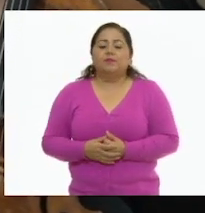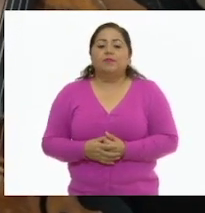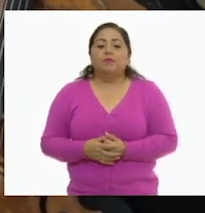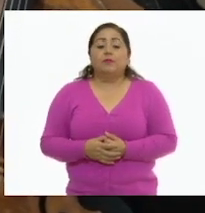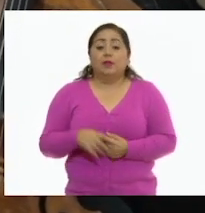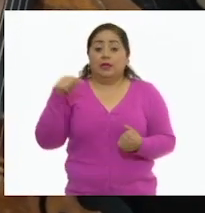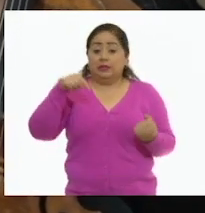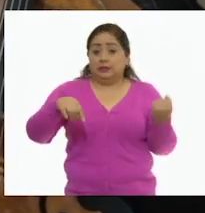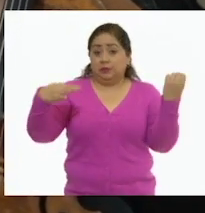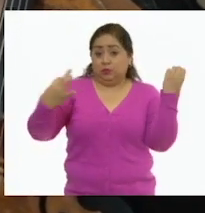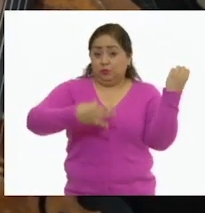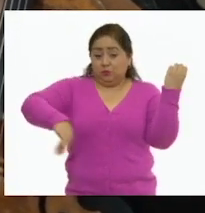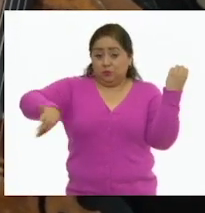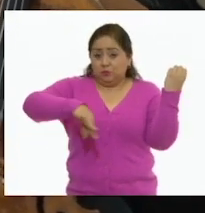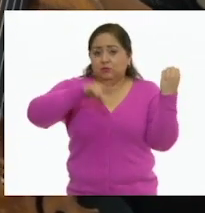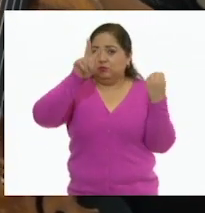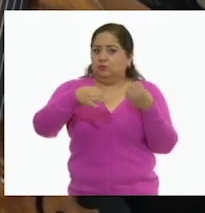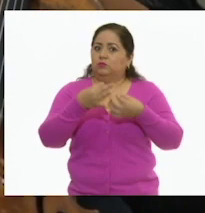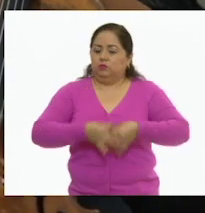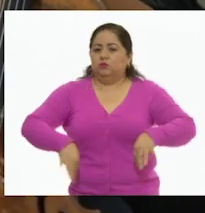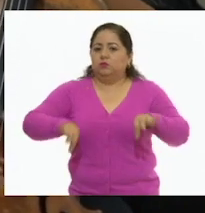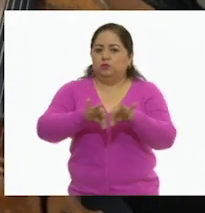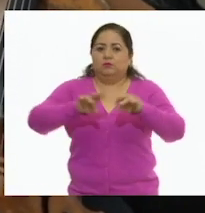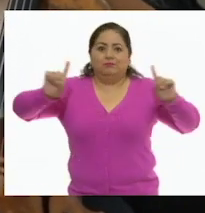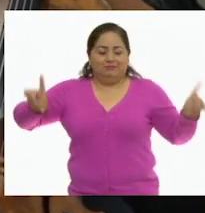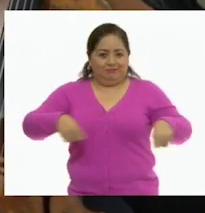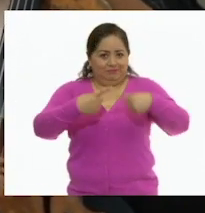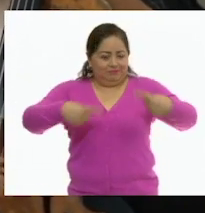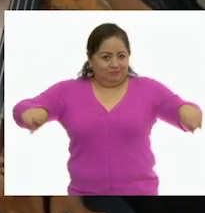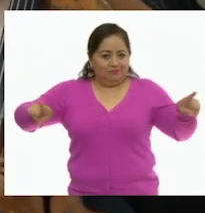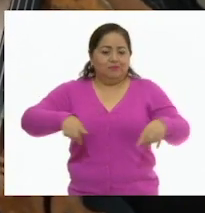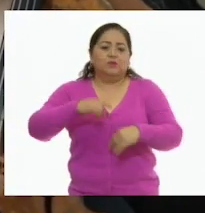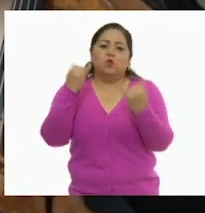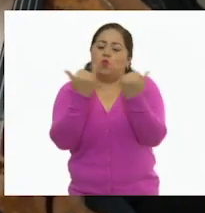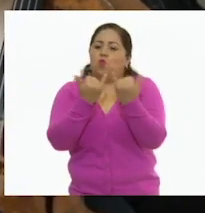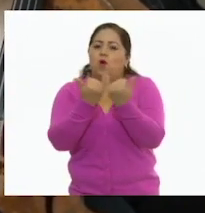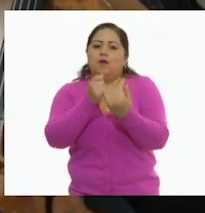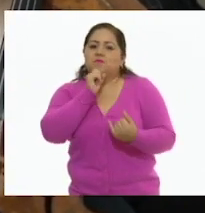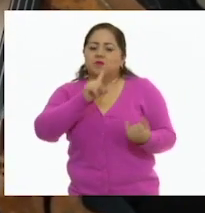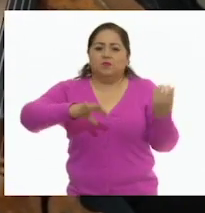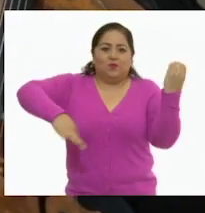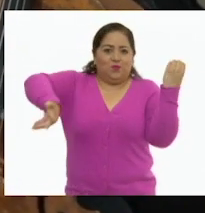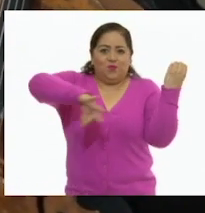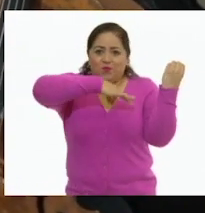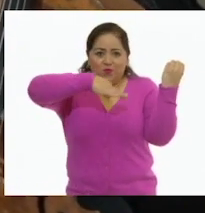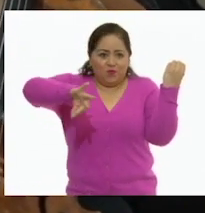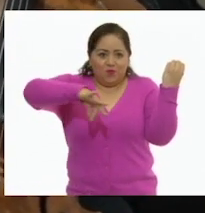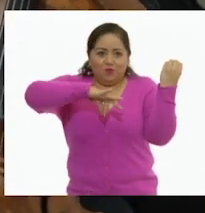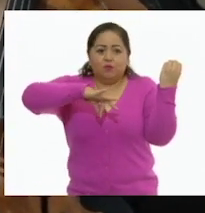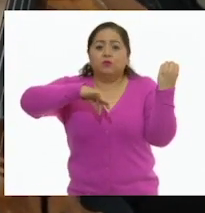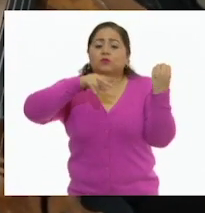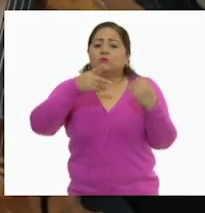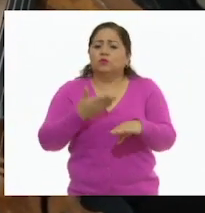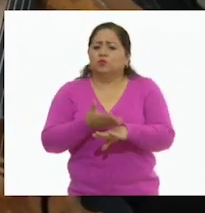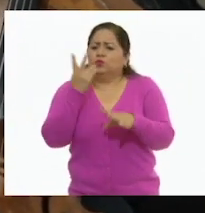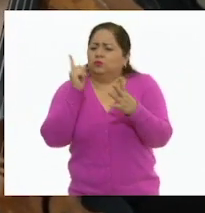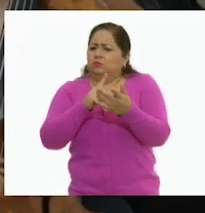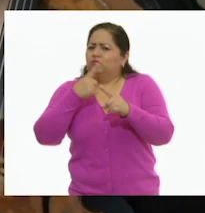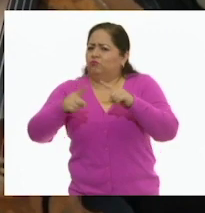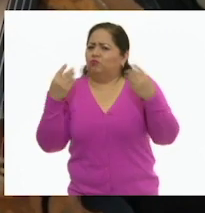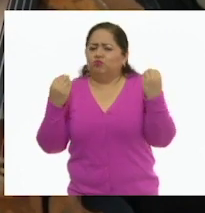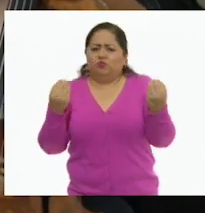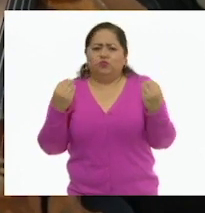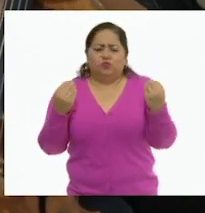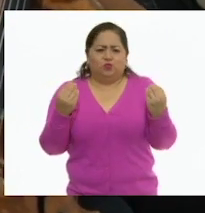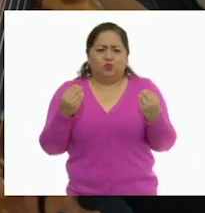El violonchelo es muy importante en la orquesta, al igual que los violines, son muy numerosos,